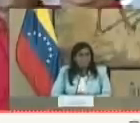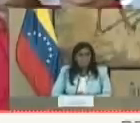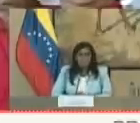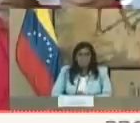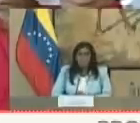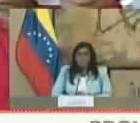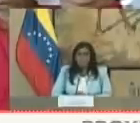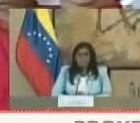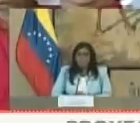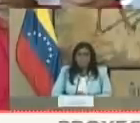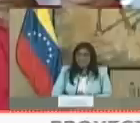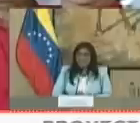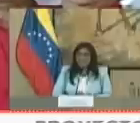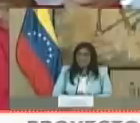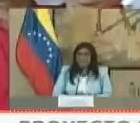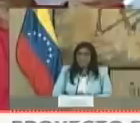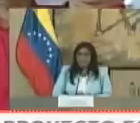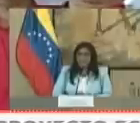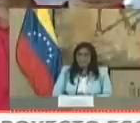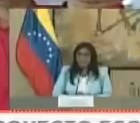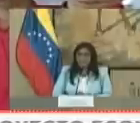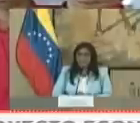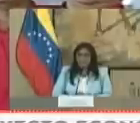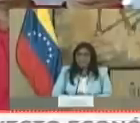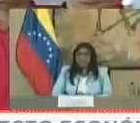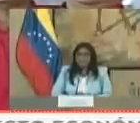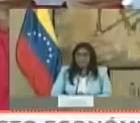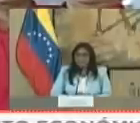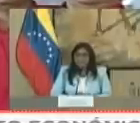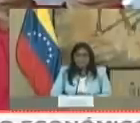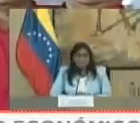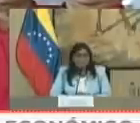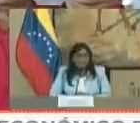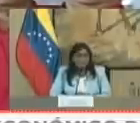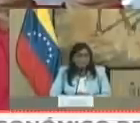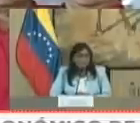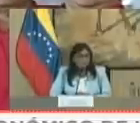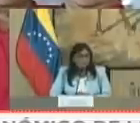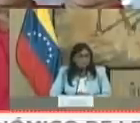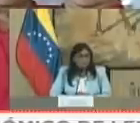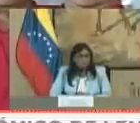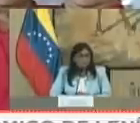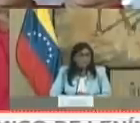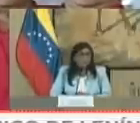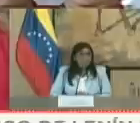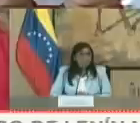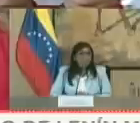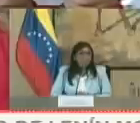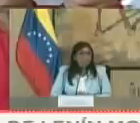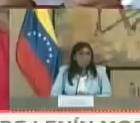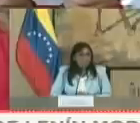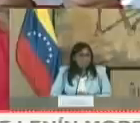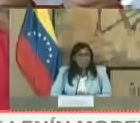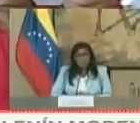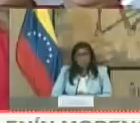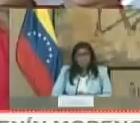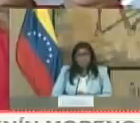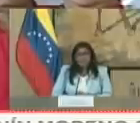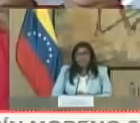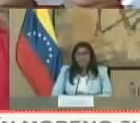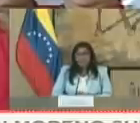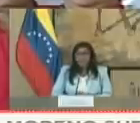en la Avenida Libertador, y nos encontramos allá frente a la Plaza Linarrón. ¿Cómo se llama esa iglesia?